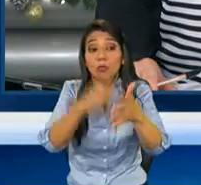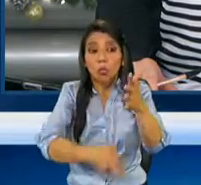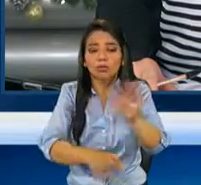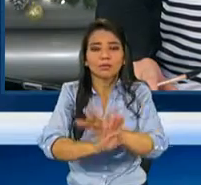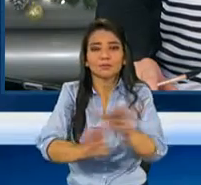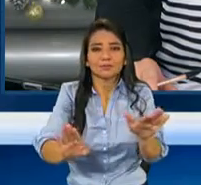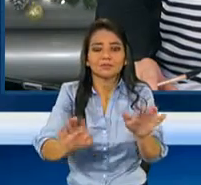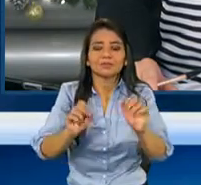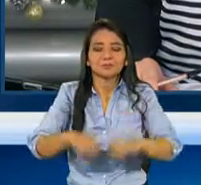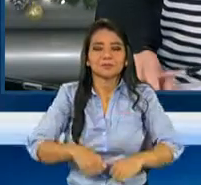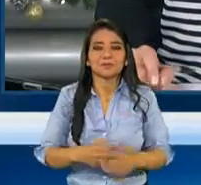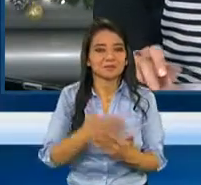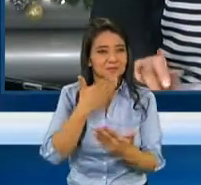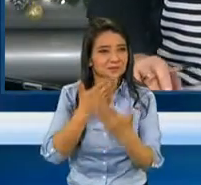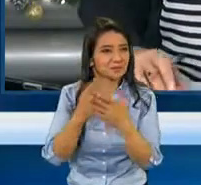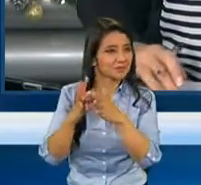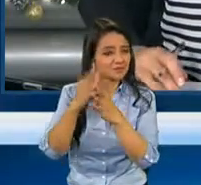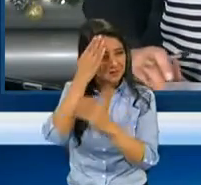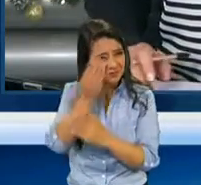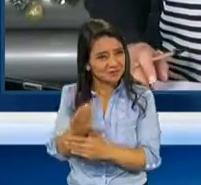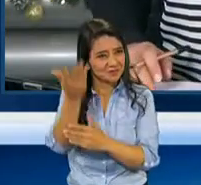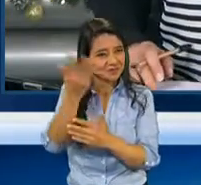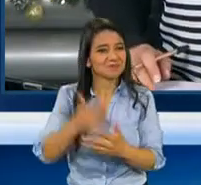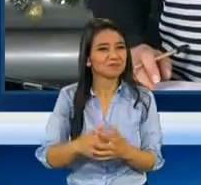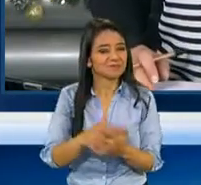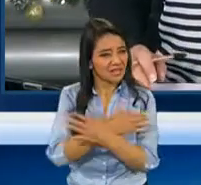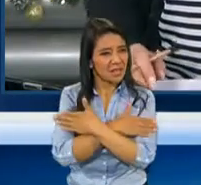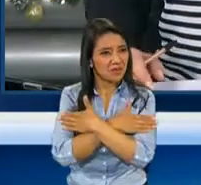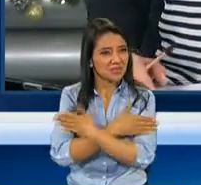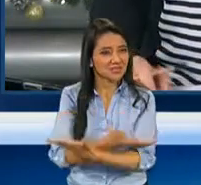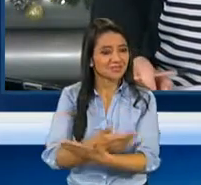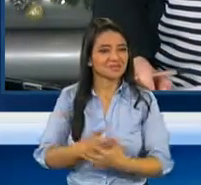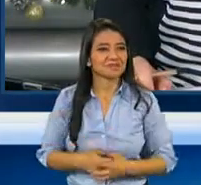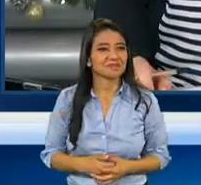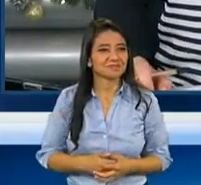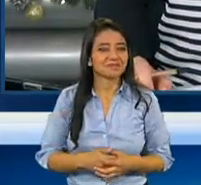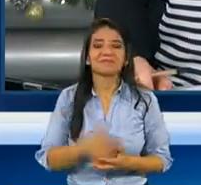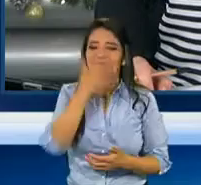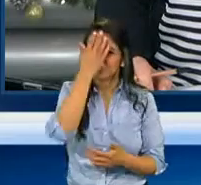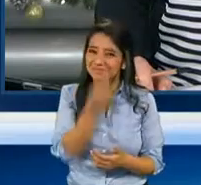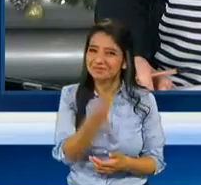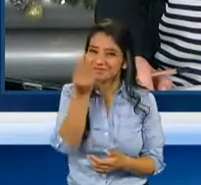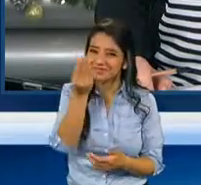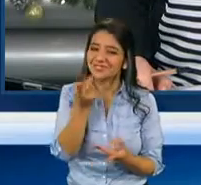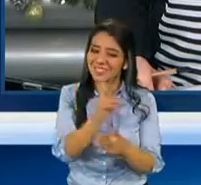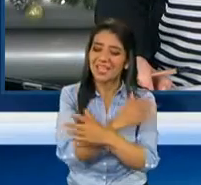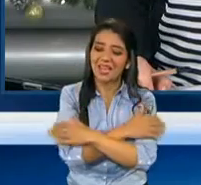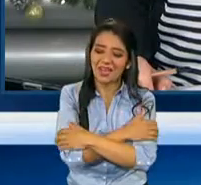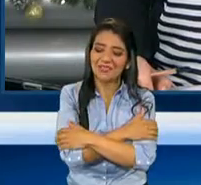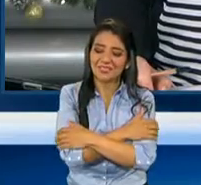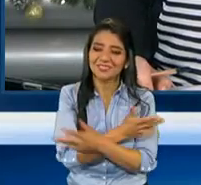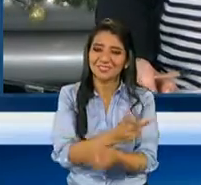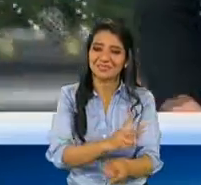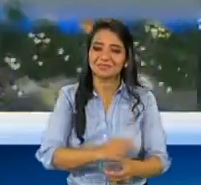penosas multas muchas gracias muy buenos días muy buenos días mérito un abrazo también